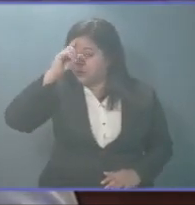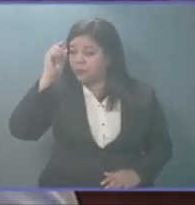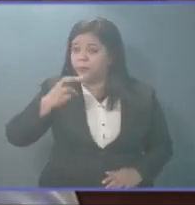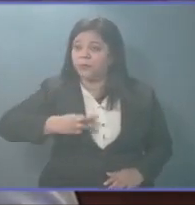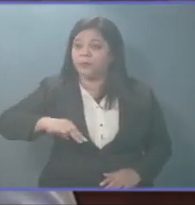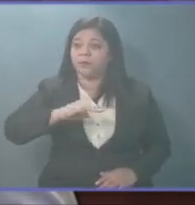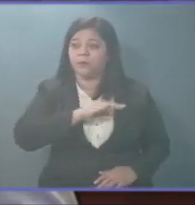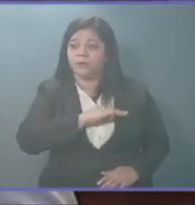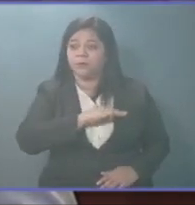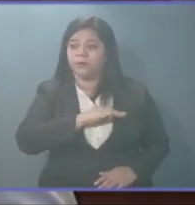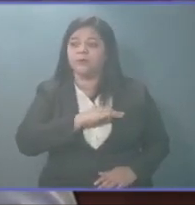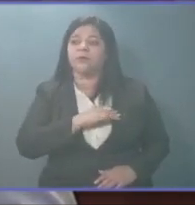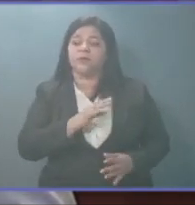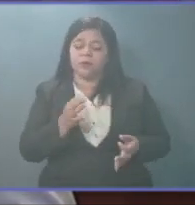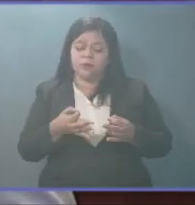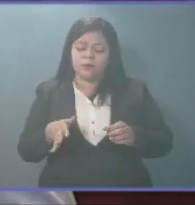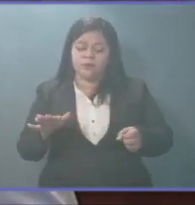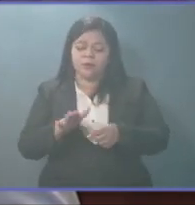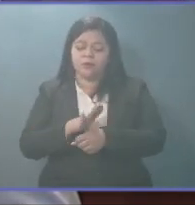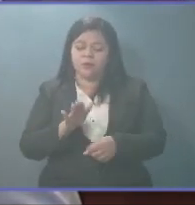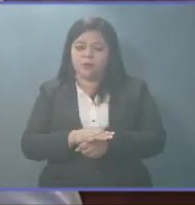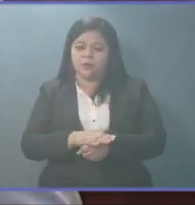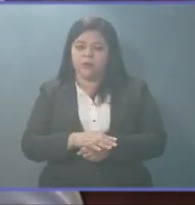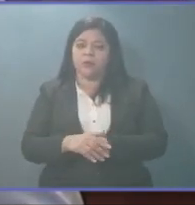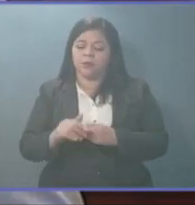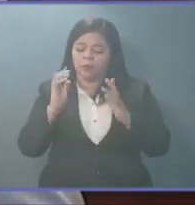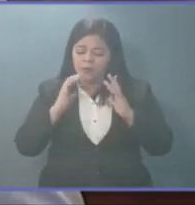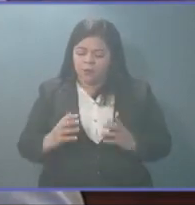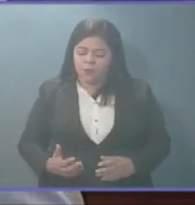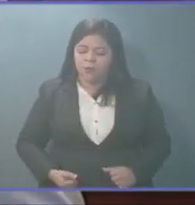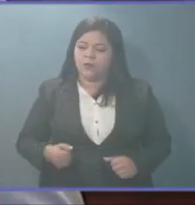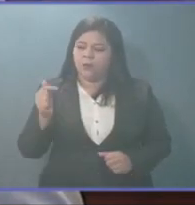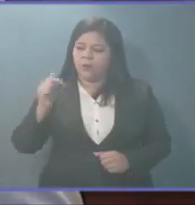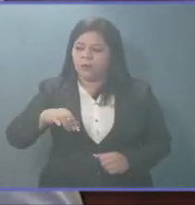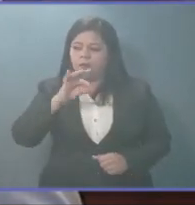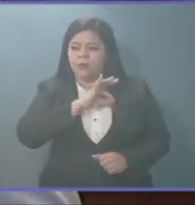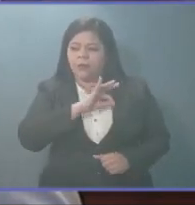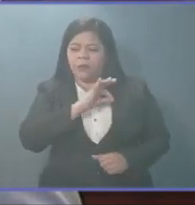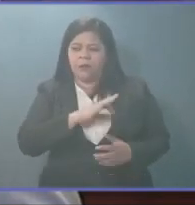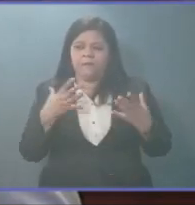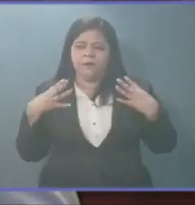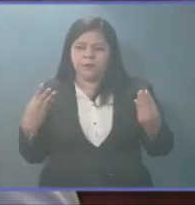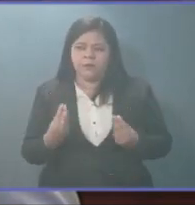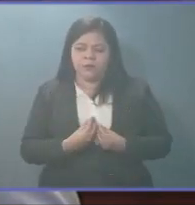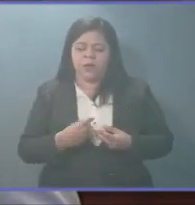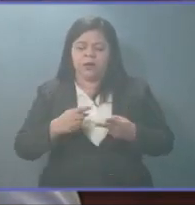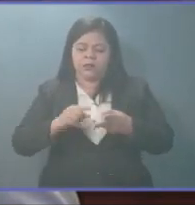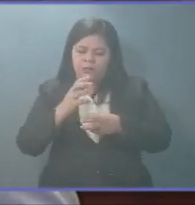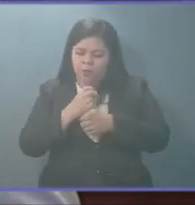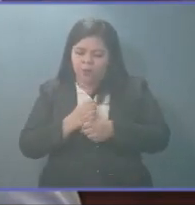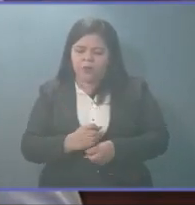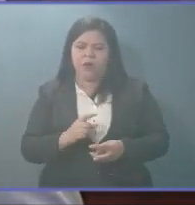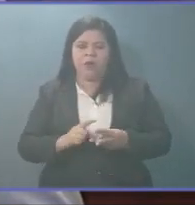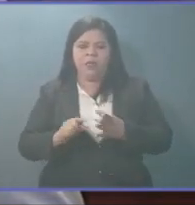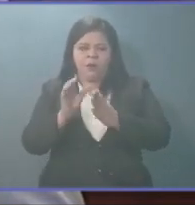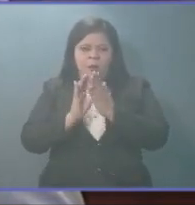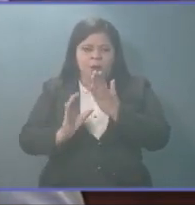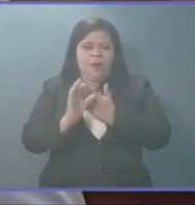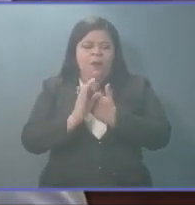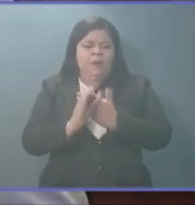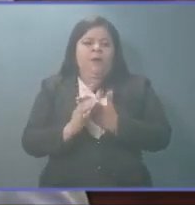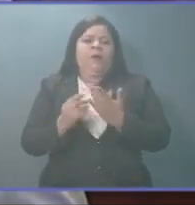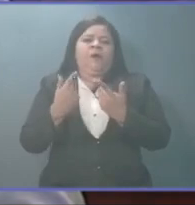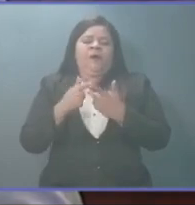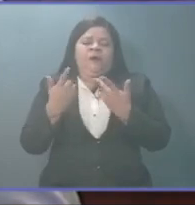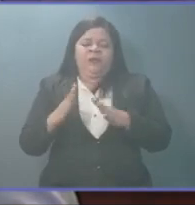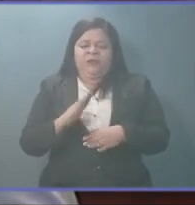sido abordado de manera integral. En este gobierno, el bienestar social, la seguridad, la cultura y la infraestructura se han convertido